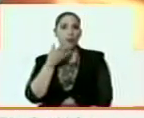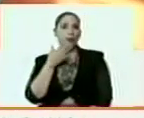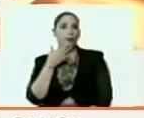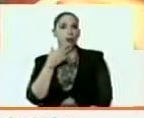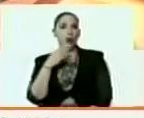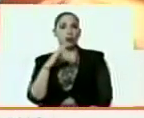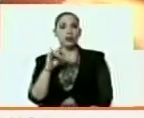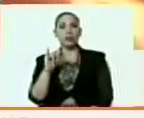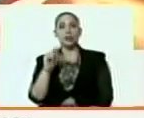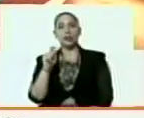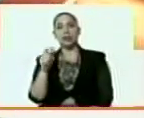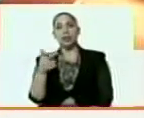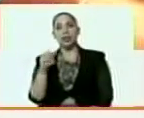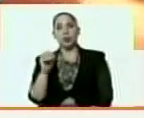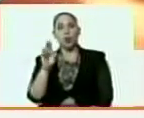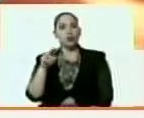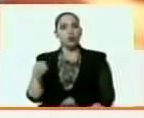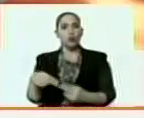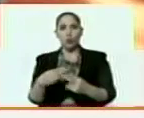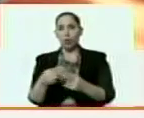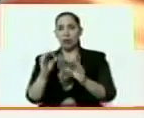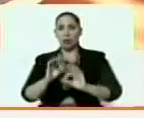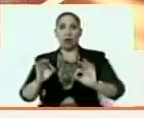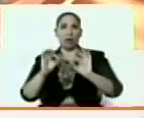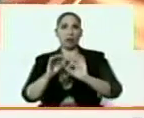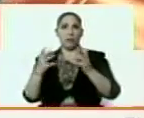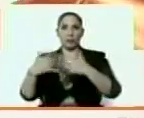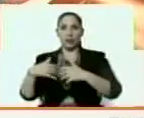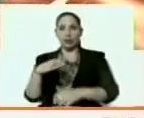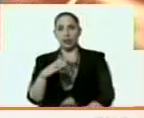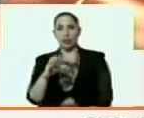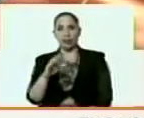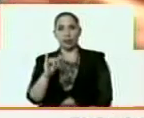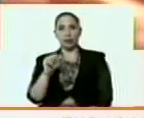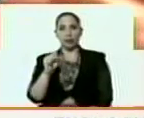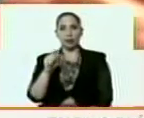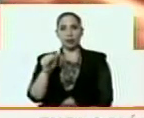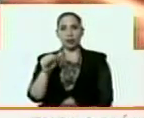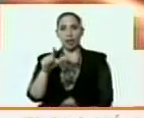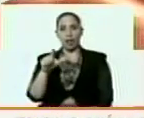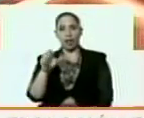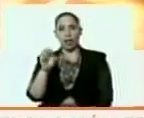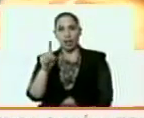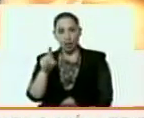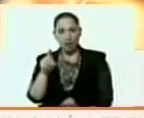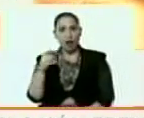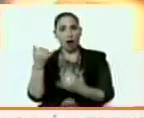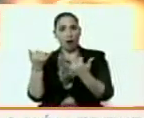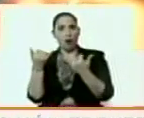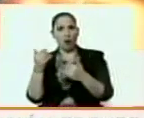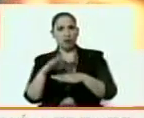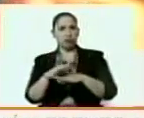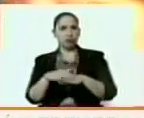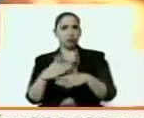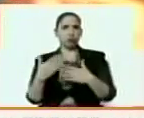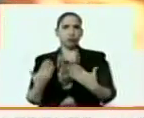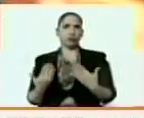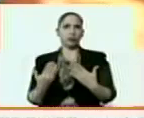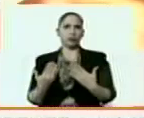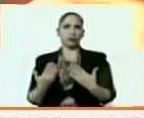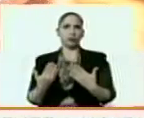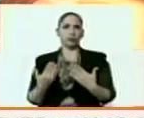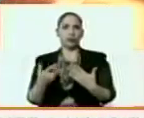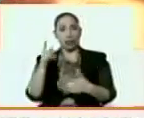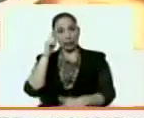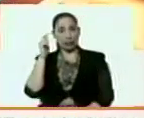jamás contrató con Cristales, nunca tuvo nada que ver con Cristales, no tiene nada que ver con la empresa Cristales, pero ahora resulta que están yendo en contra de Cidgo por esta tesis